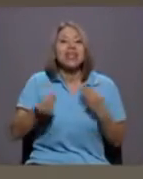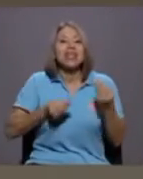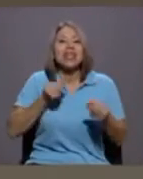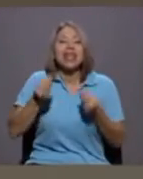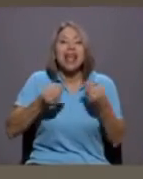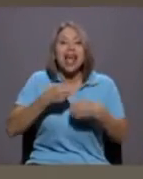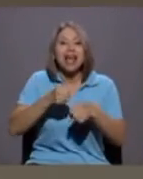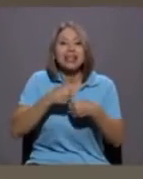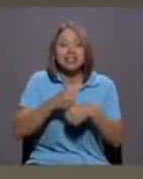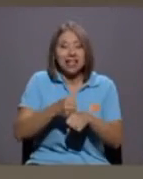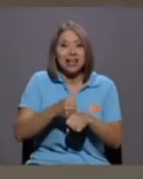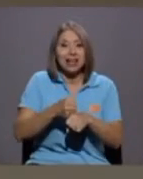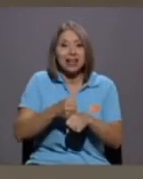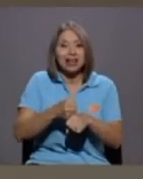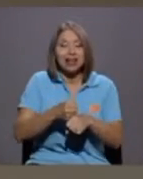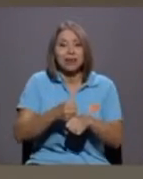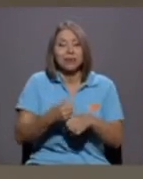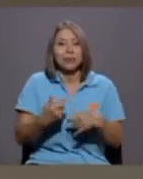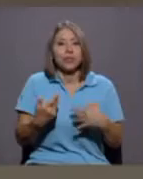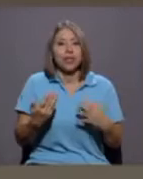No siempre